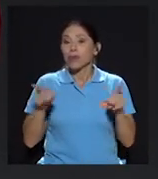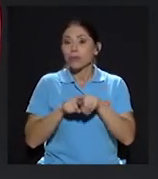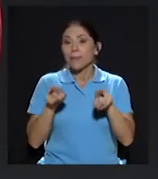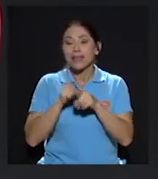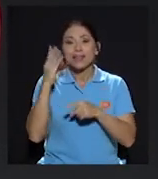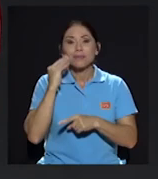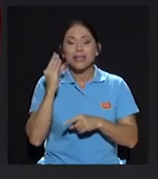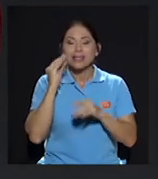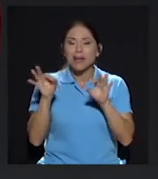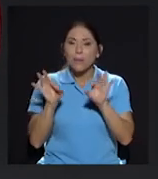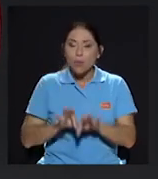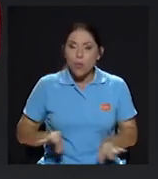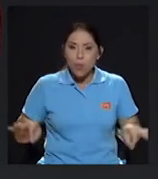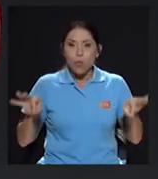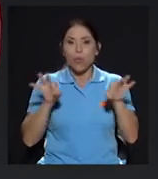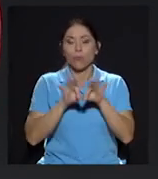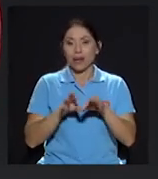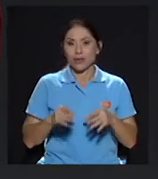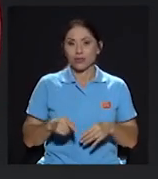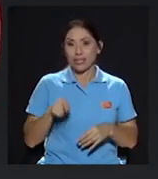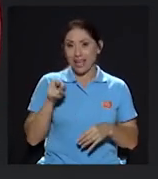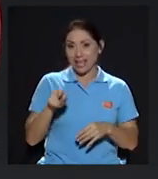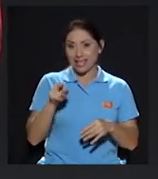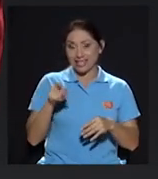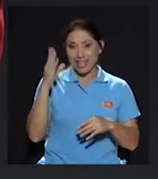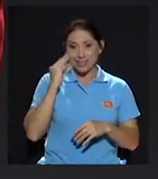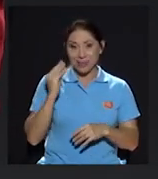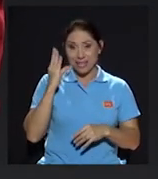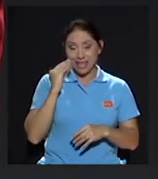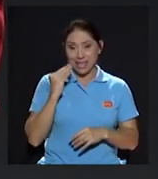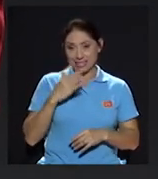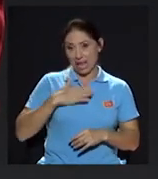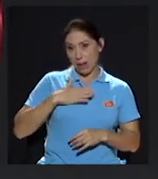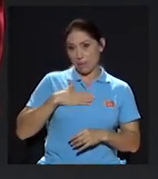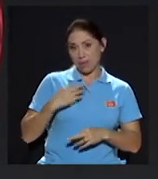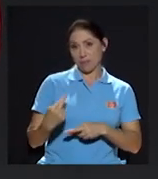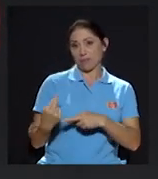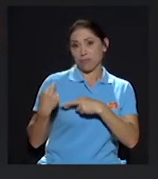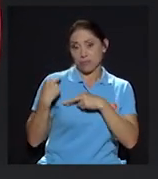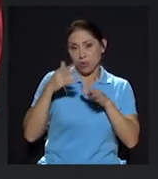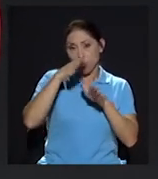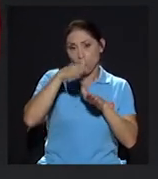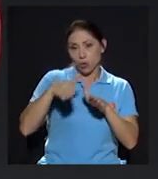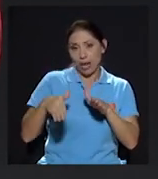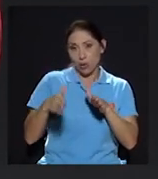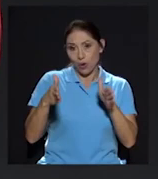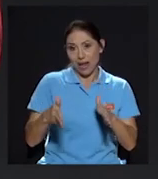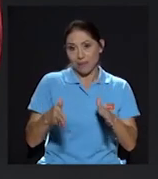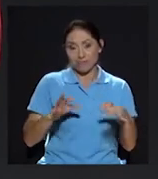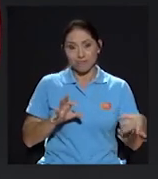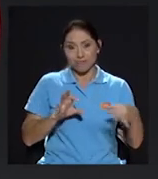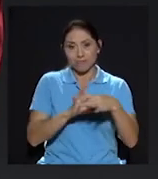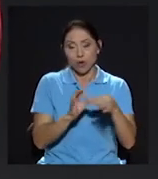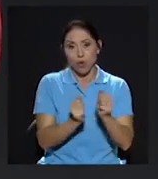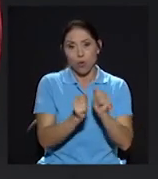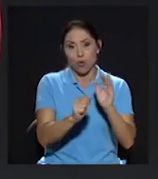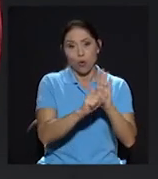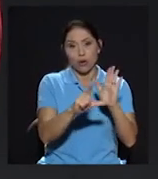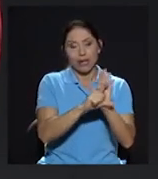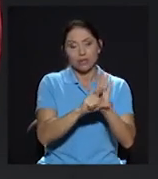creo que esa experiencia que como contralora me correspondió a mí tener con el congreso es muy valioso para que es un